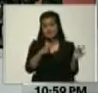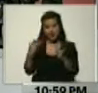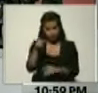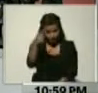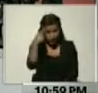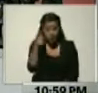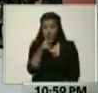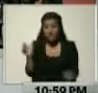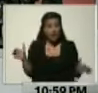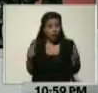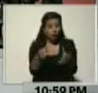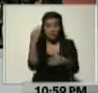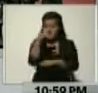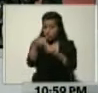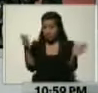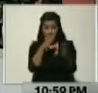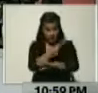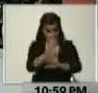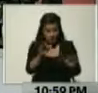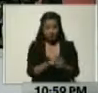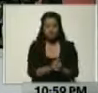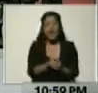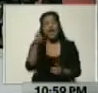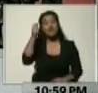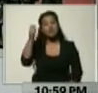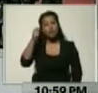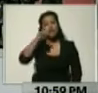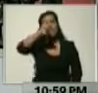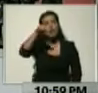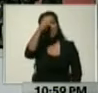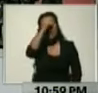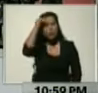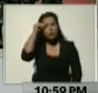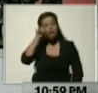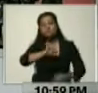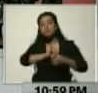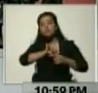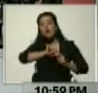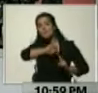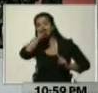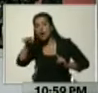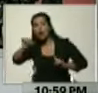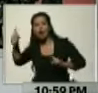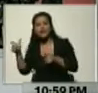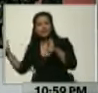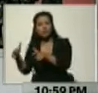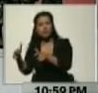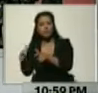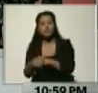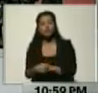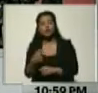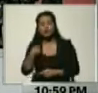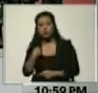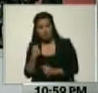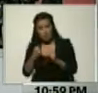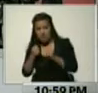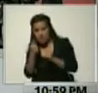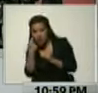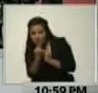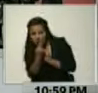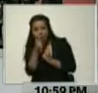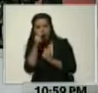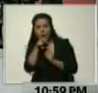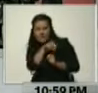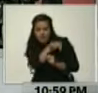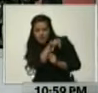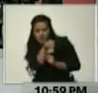Nacional, el diputado Julio Borges se fue a otra sesión. Lo observé muy apresurado entrando a un local ubicado en la segunda transversal de